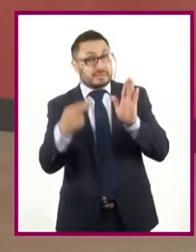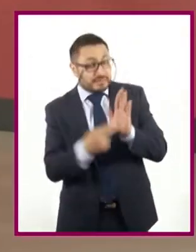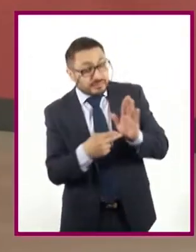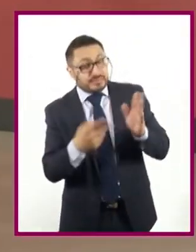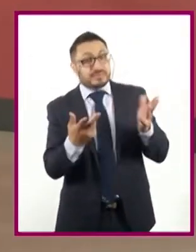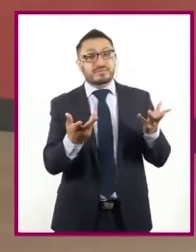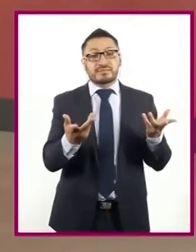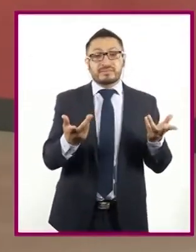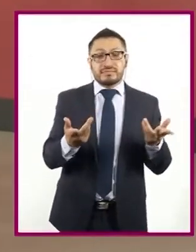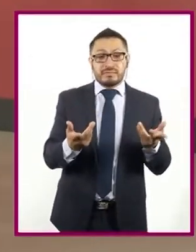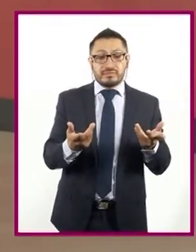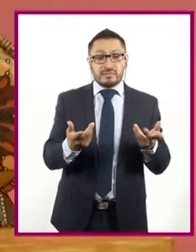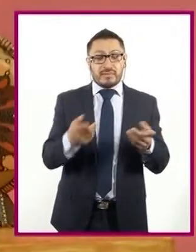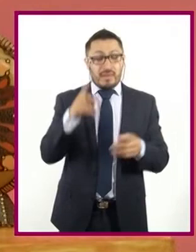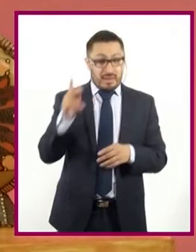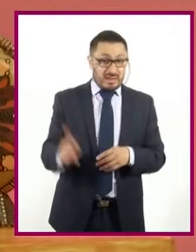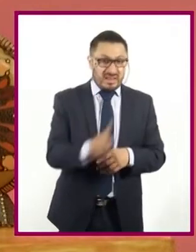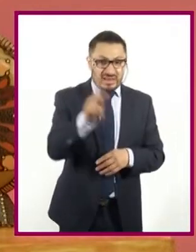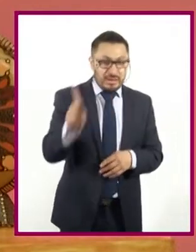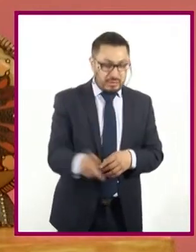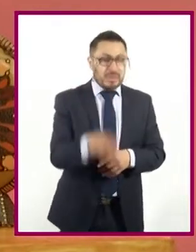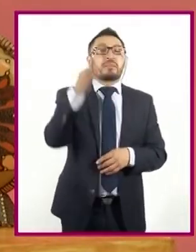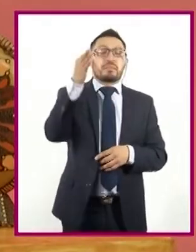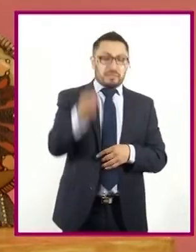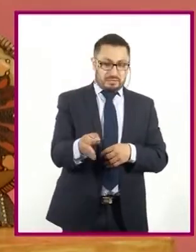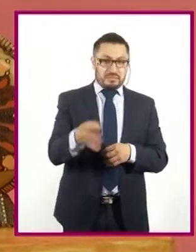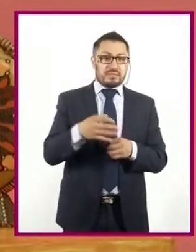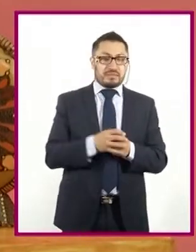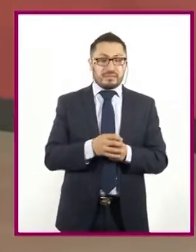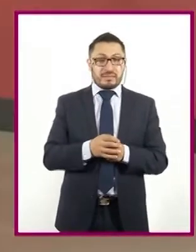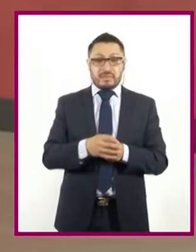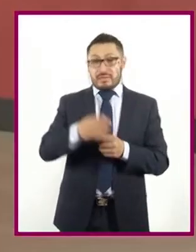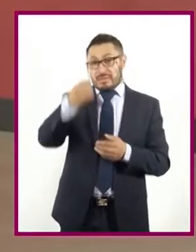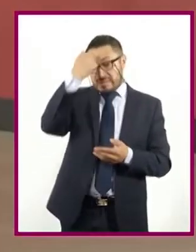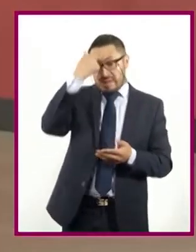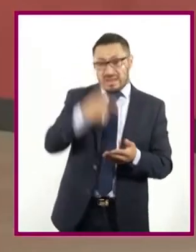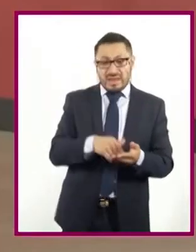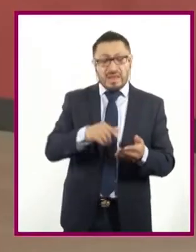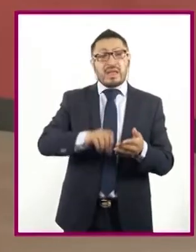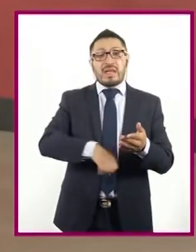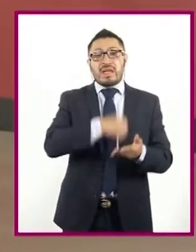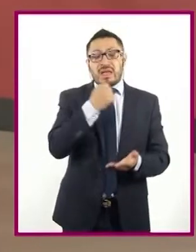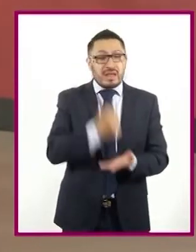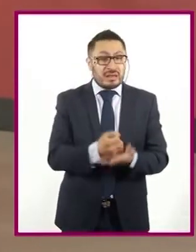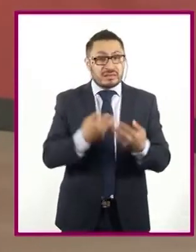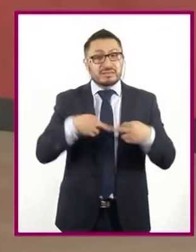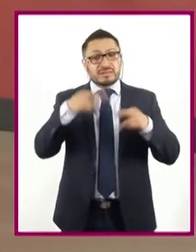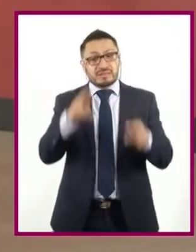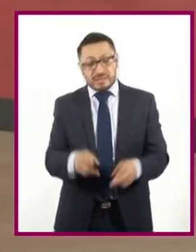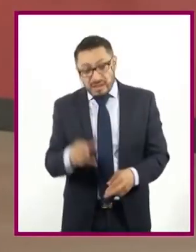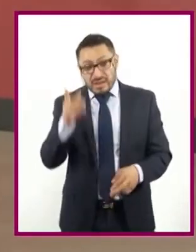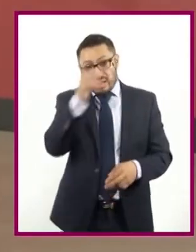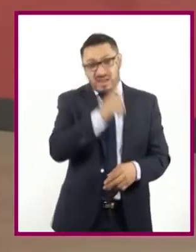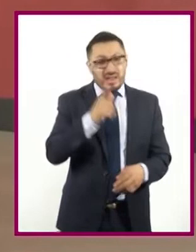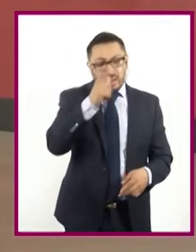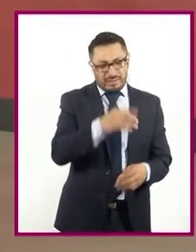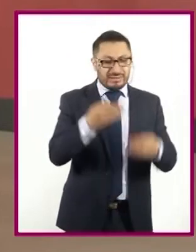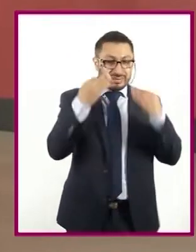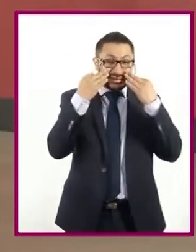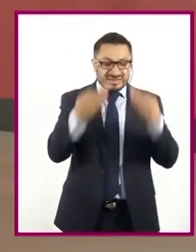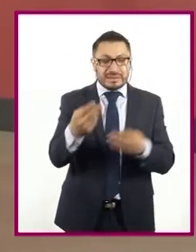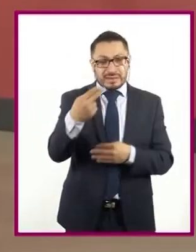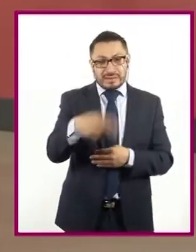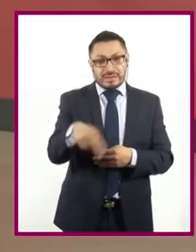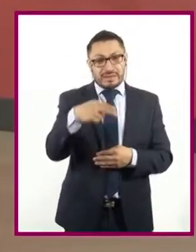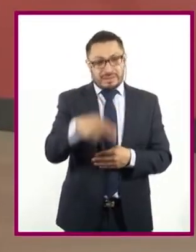de vista de que el pueblo la acepta, creencias y símbolos, lengua, como observamos en los nombres